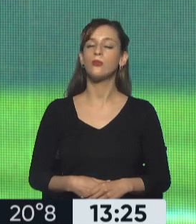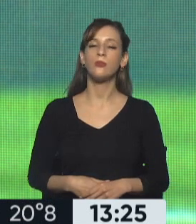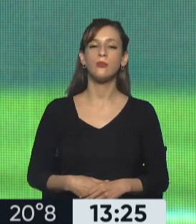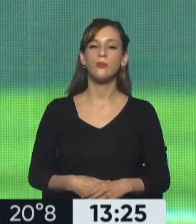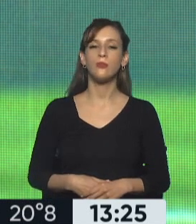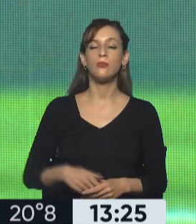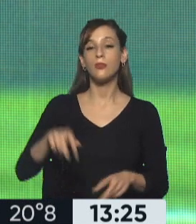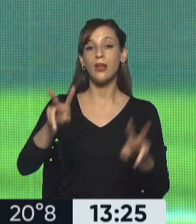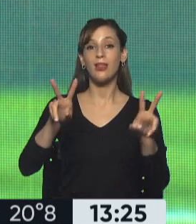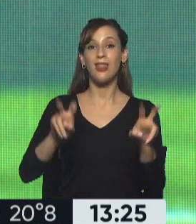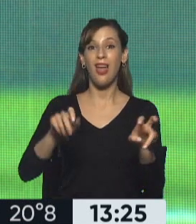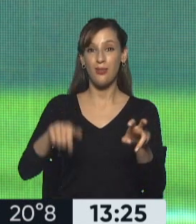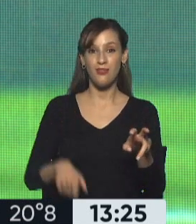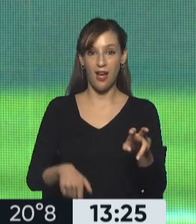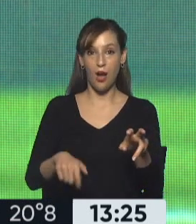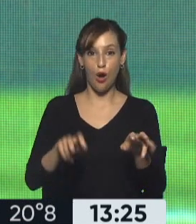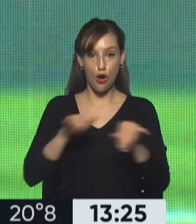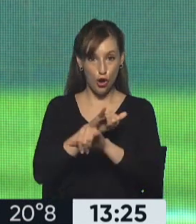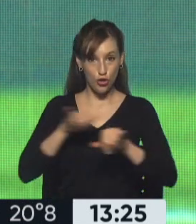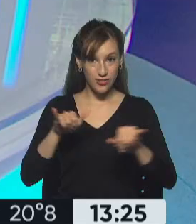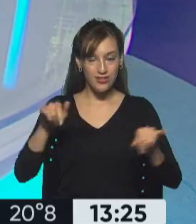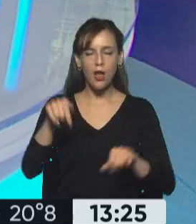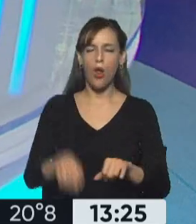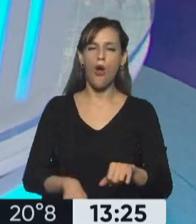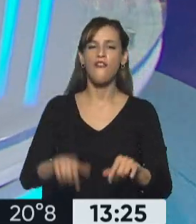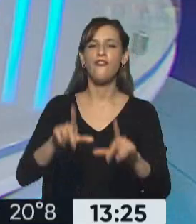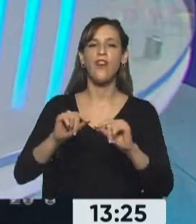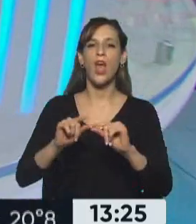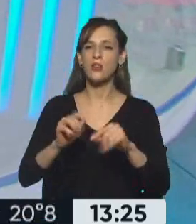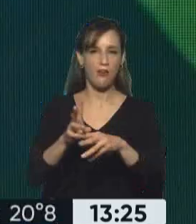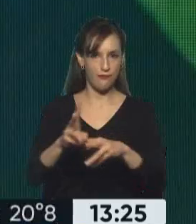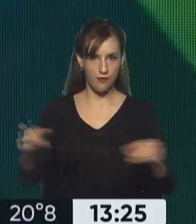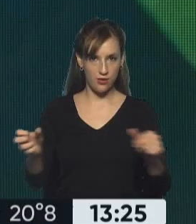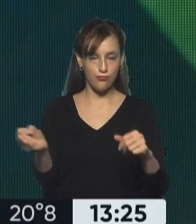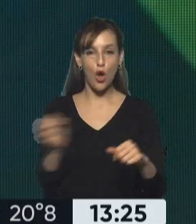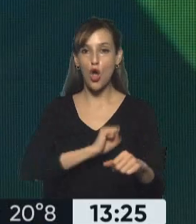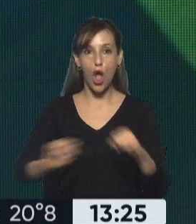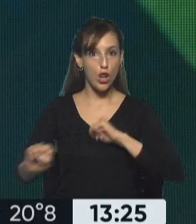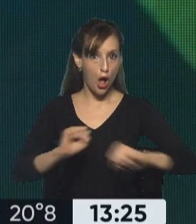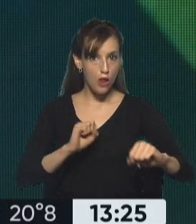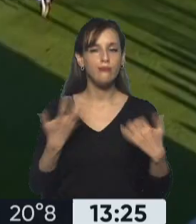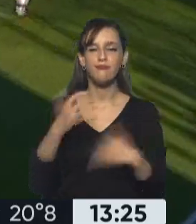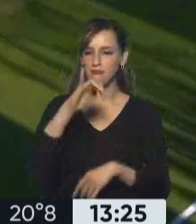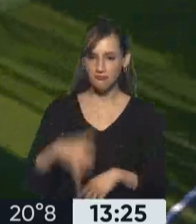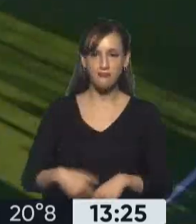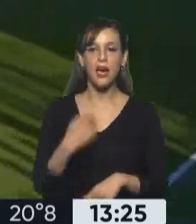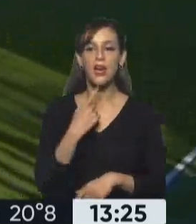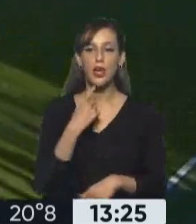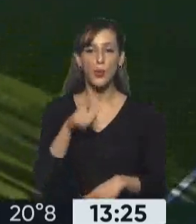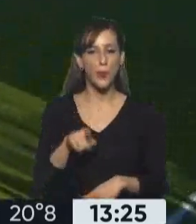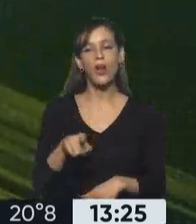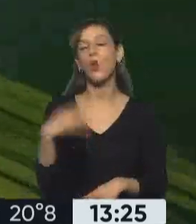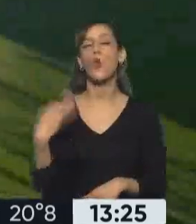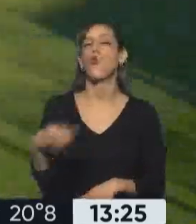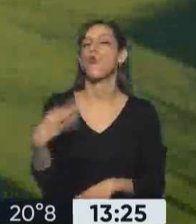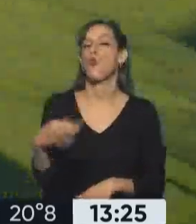Mucho de la agenda periodística terminó la última fecha con goles, con definiciones. Maxi, a ver. Y con River como único puntero del torneo, porque